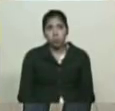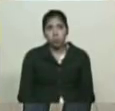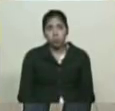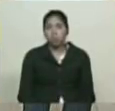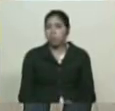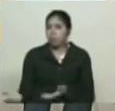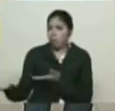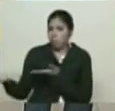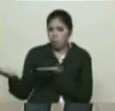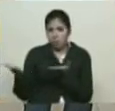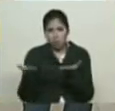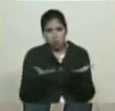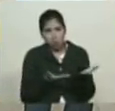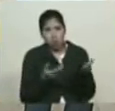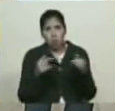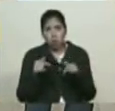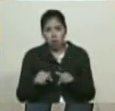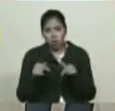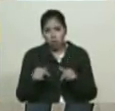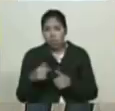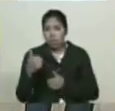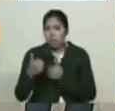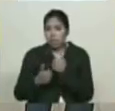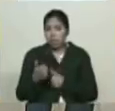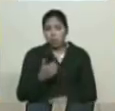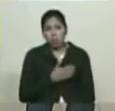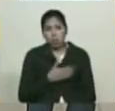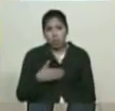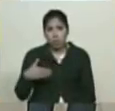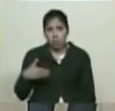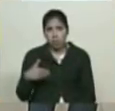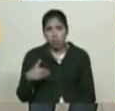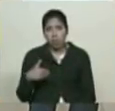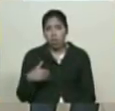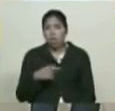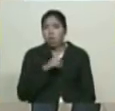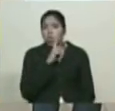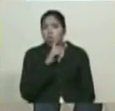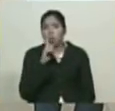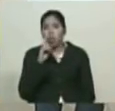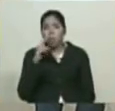quieran inscribir su nombre, su candidatura.